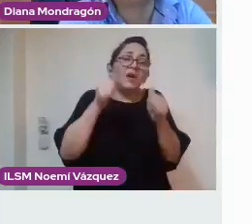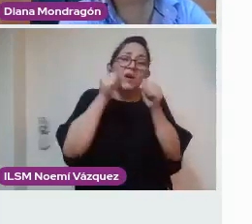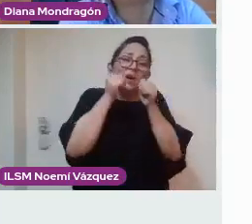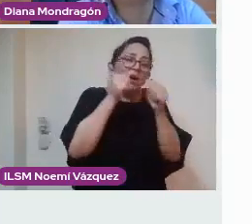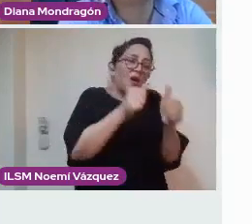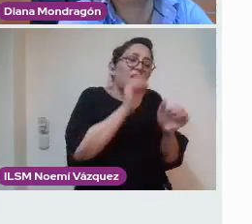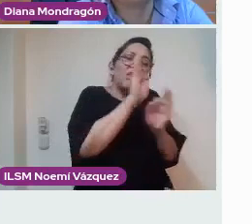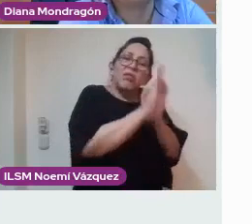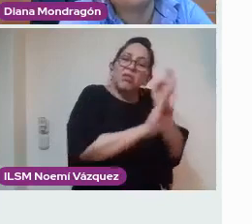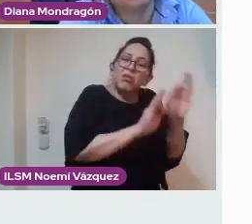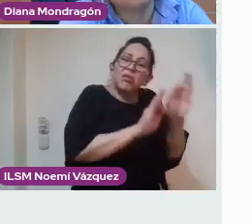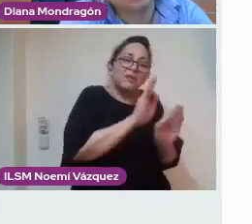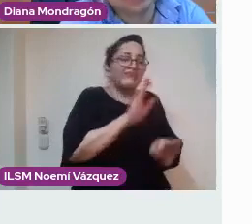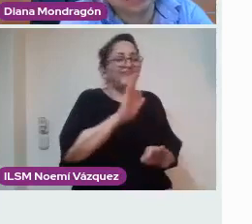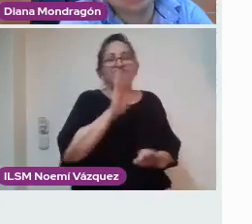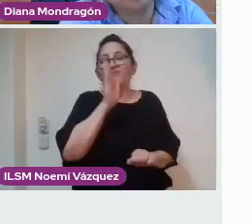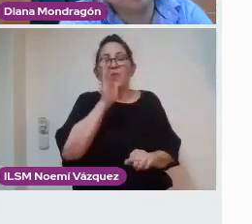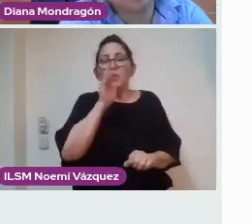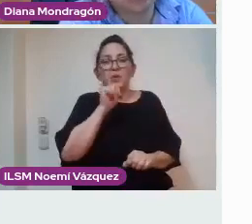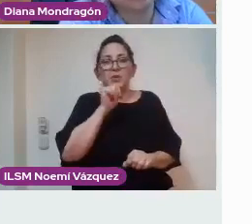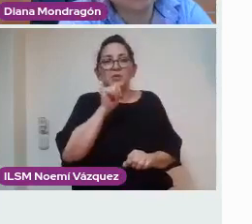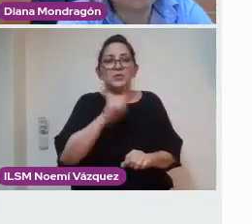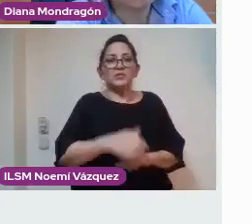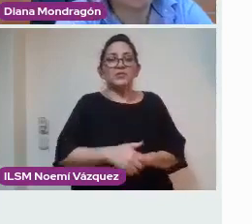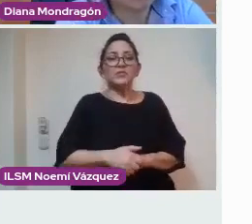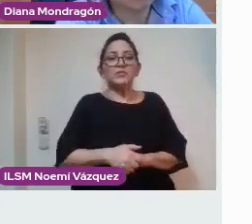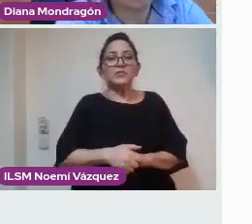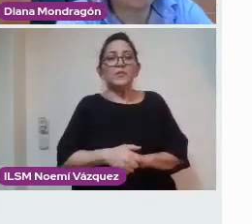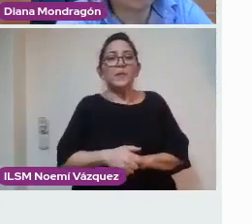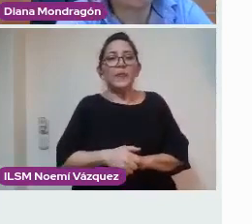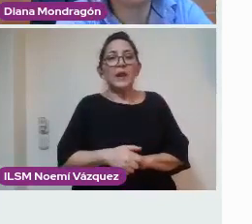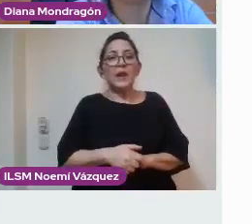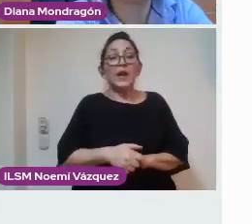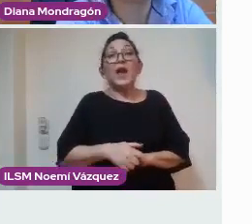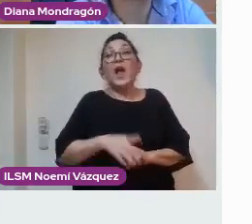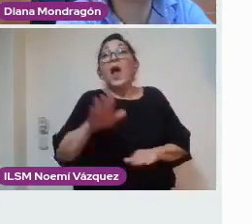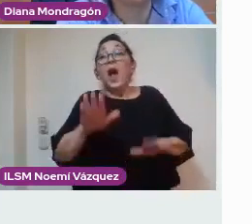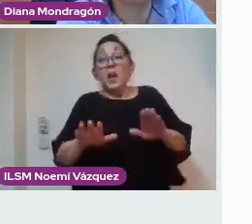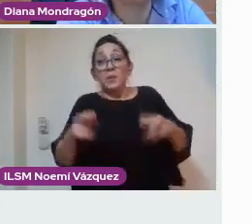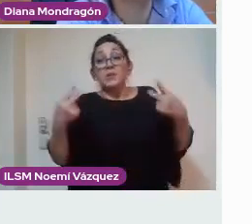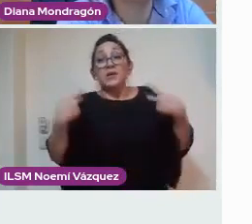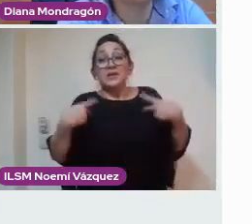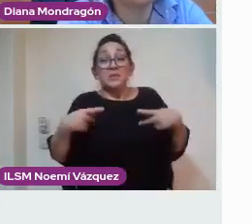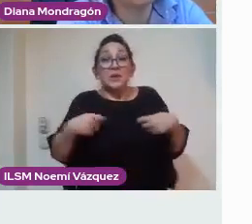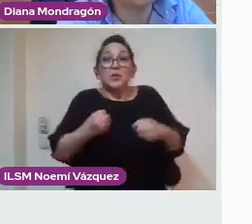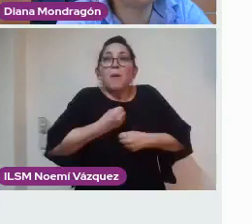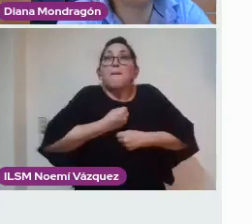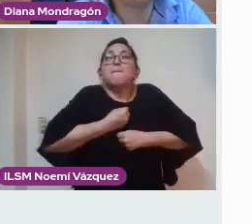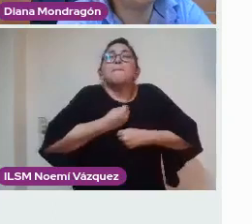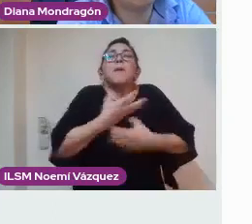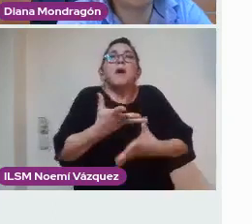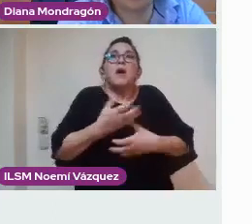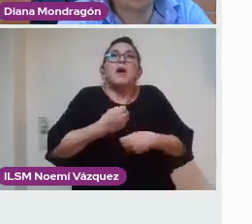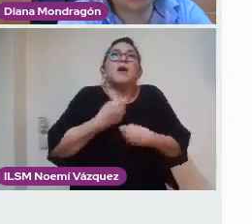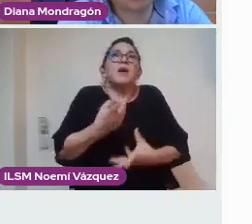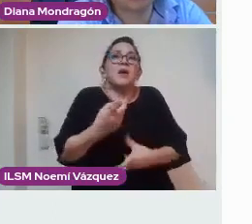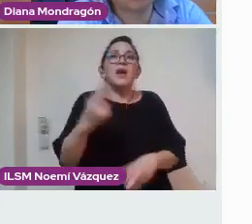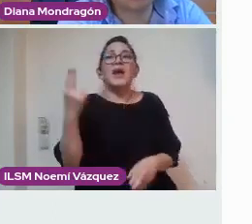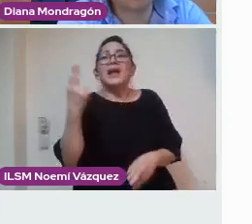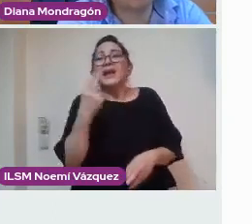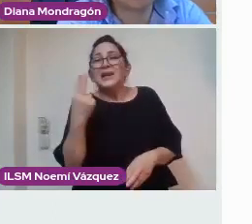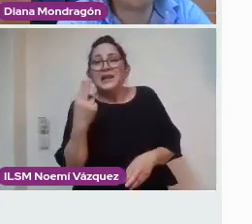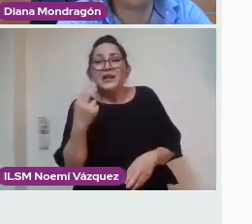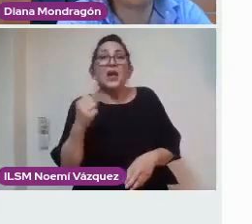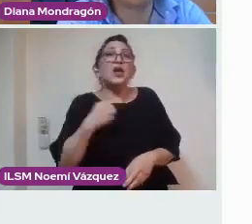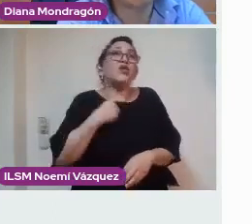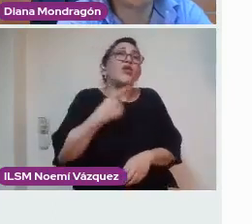Y más cuando son personas que a veces les es difícil expresar sus emociones, sus necesidades, sus dolores, como a los niños,